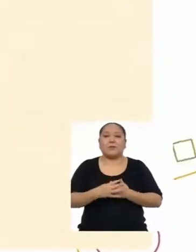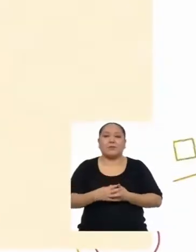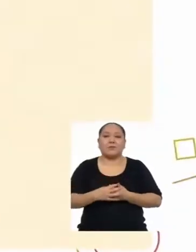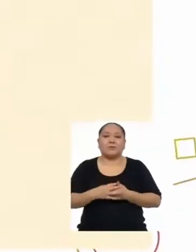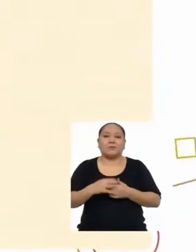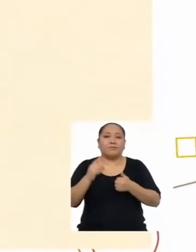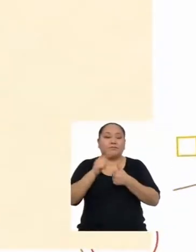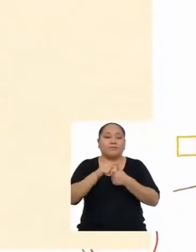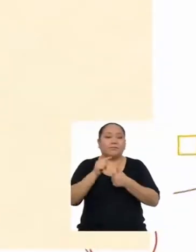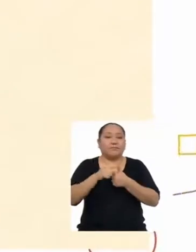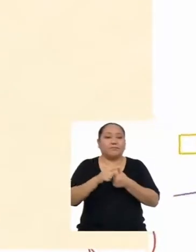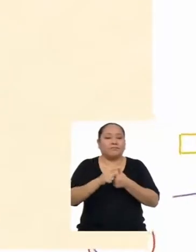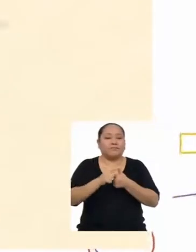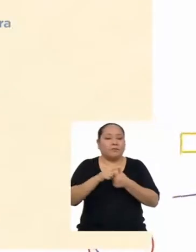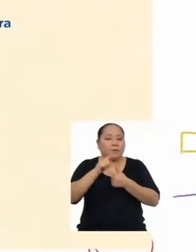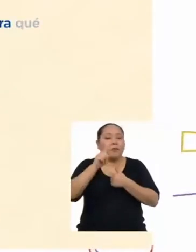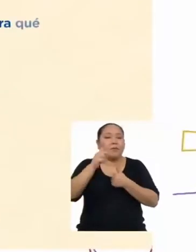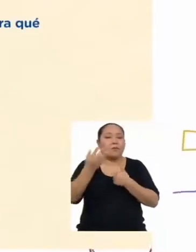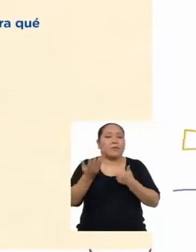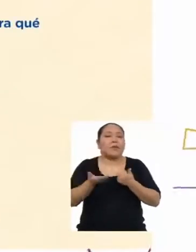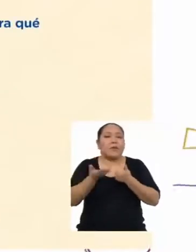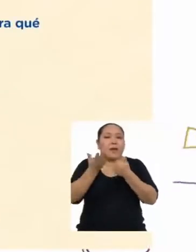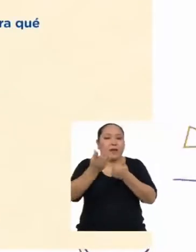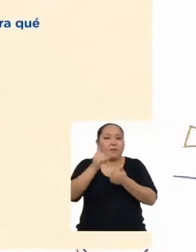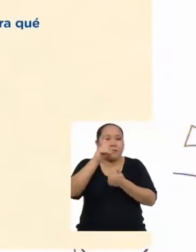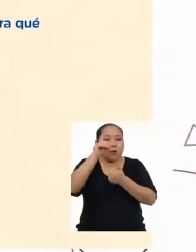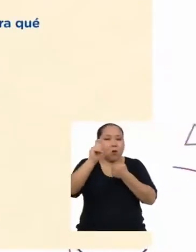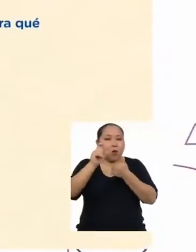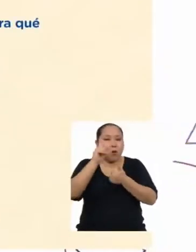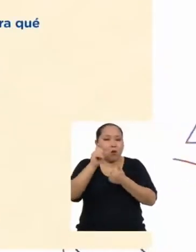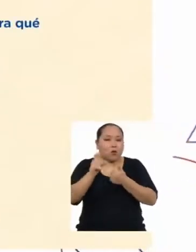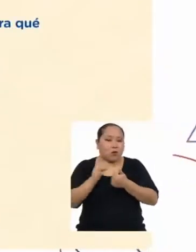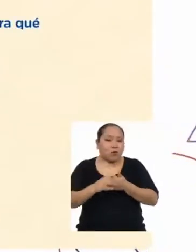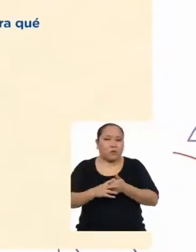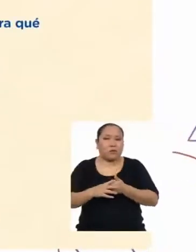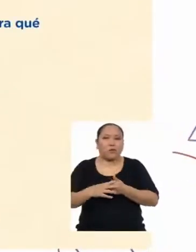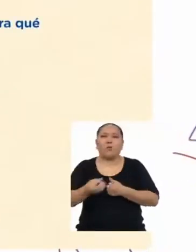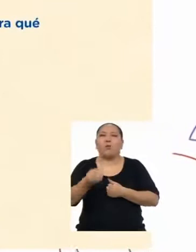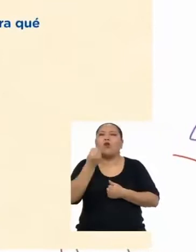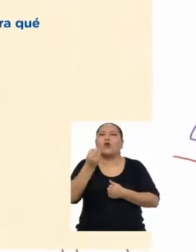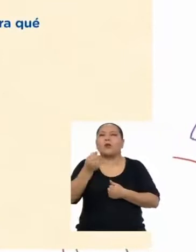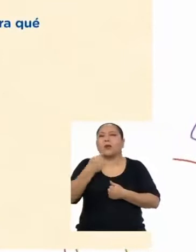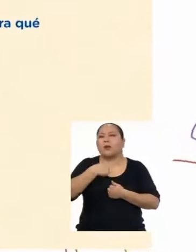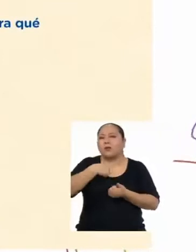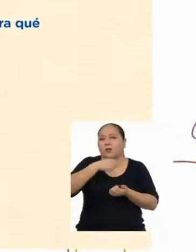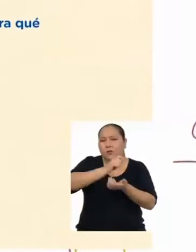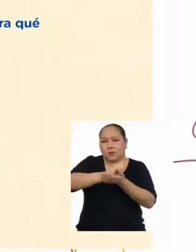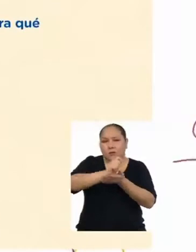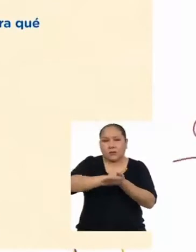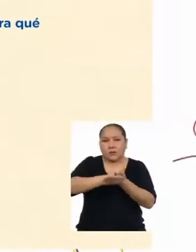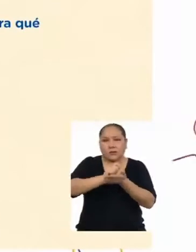las siguientes preguntas básicas. ¿Para qué voy a escribir?